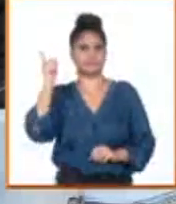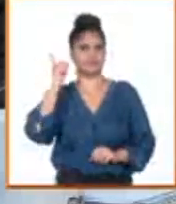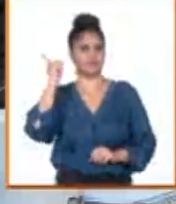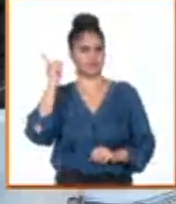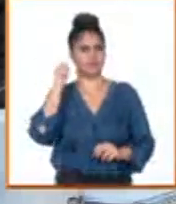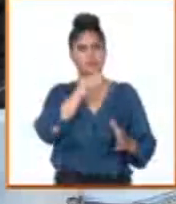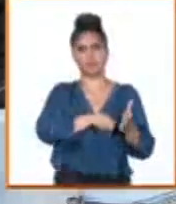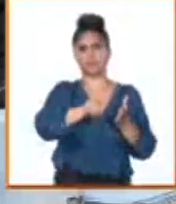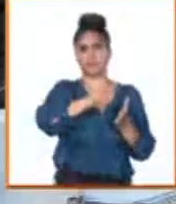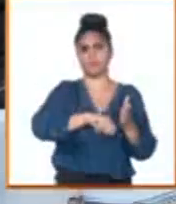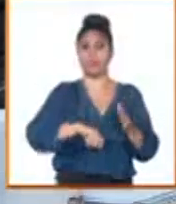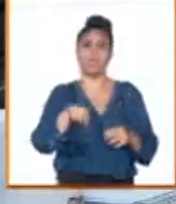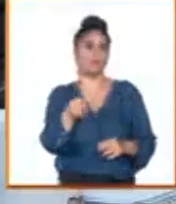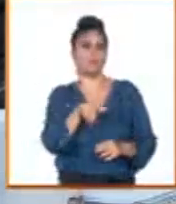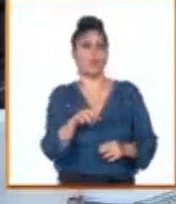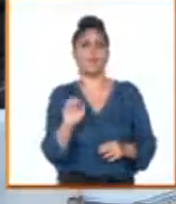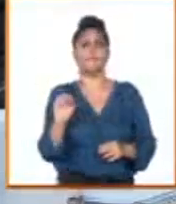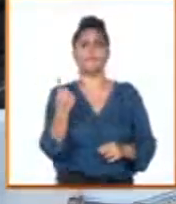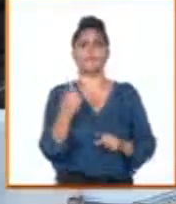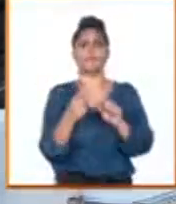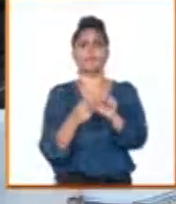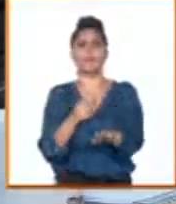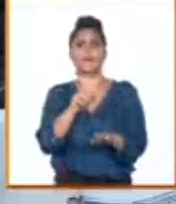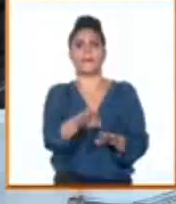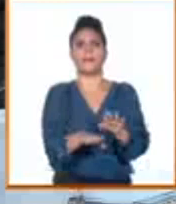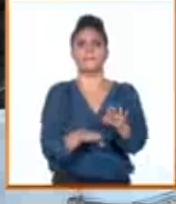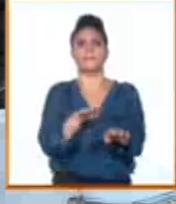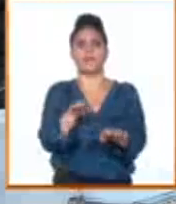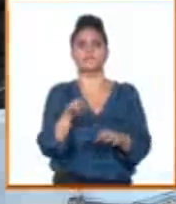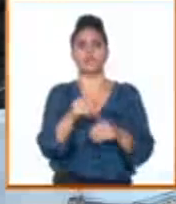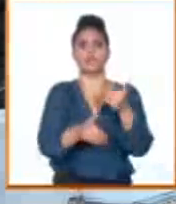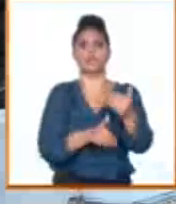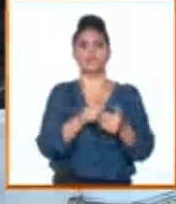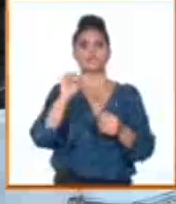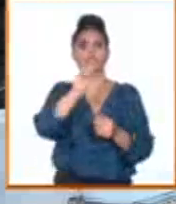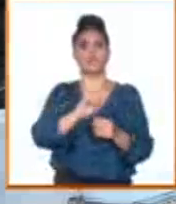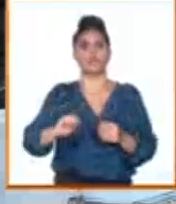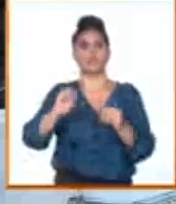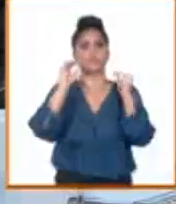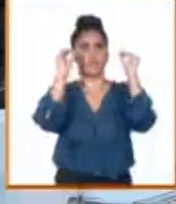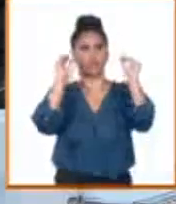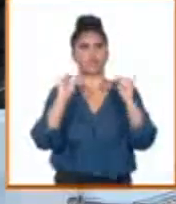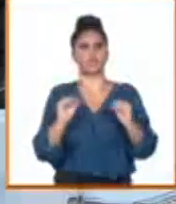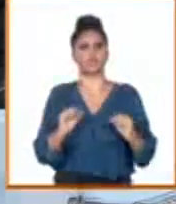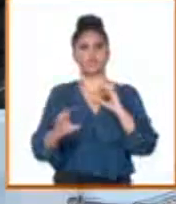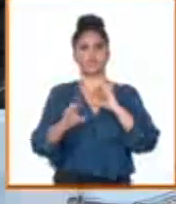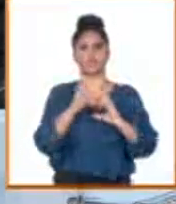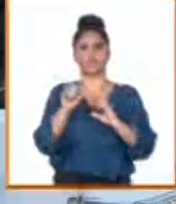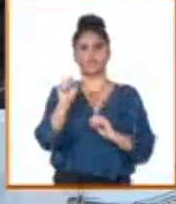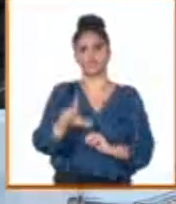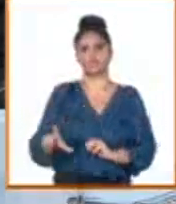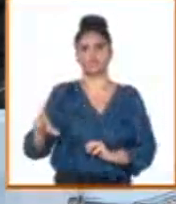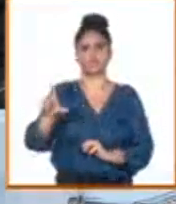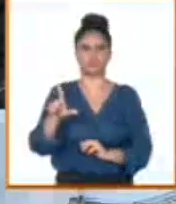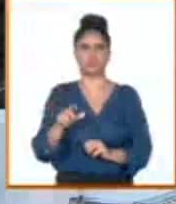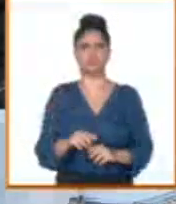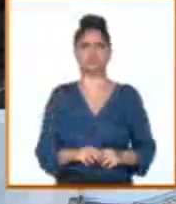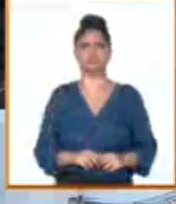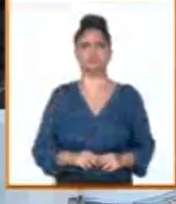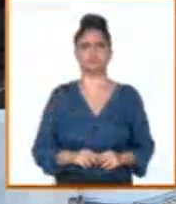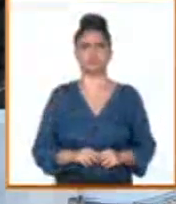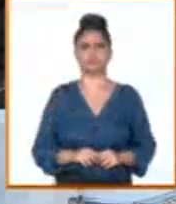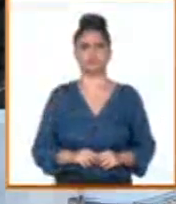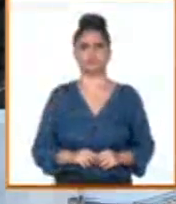este un primer paso en el proceso de regulación y organización del sistema de comunicación social en Cuba. Y como tal debe